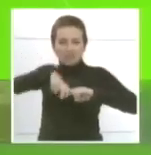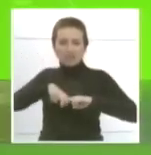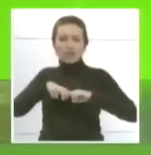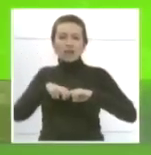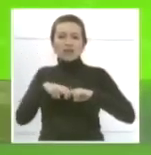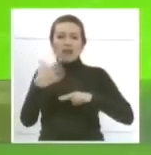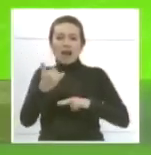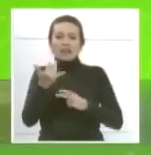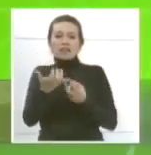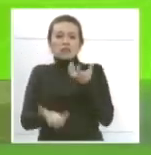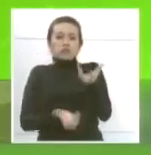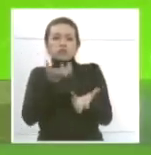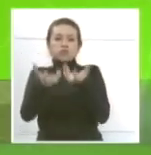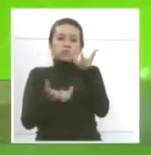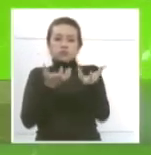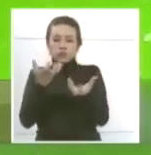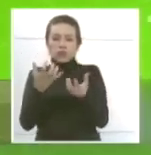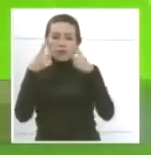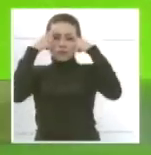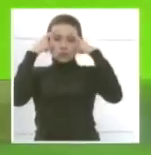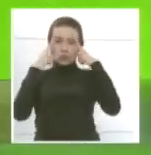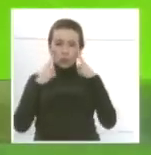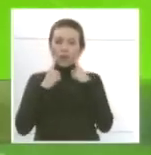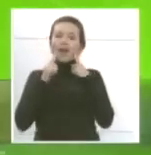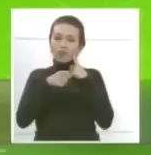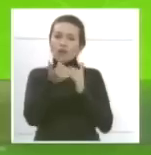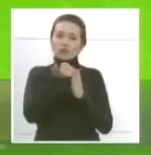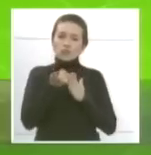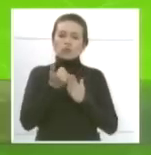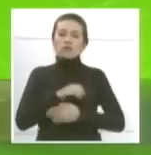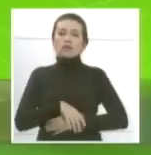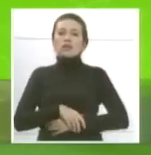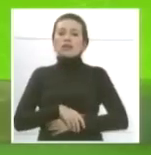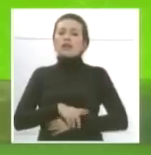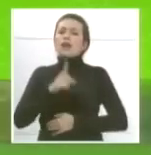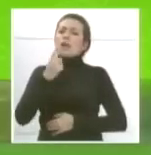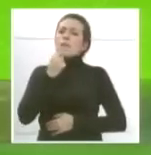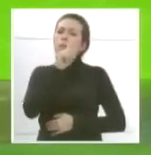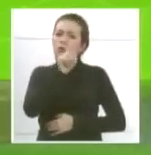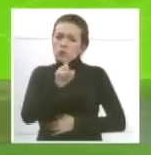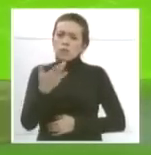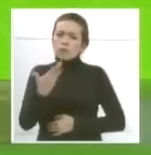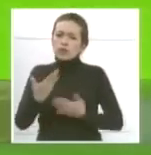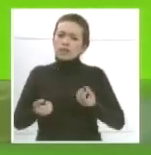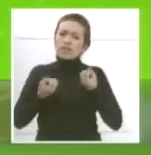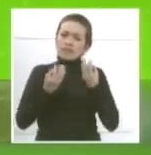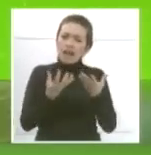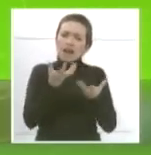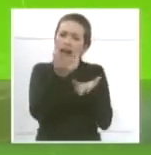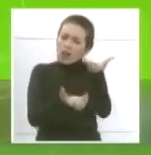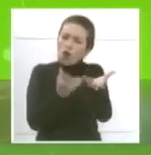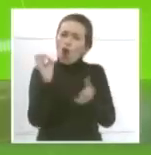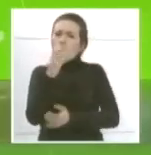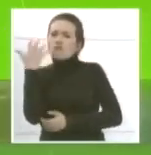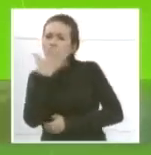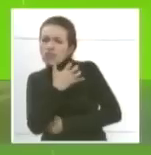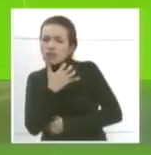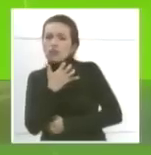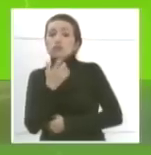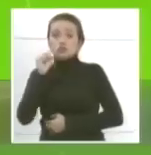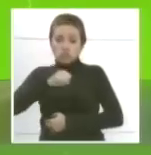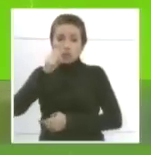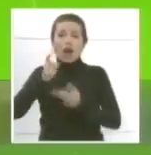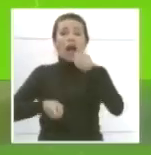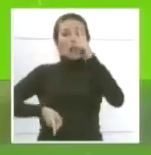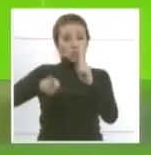a relajar. Ahora, ¿en una fase aguda aplicar calor o frío es conveniente? Sí, sí. Y hay algunos